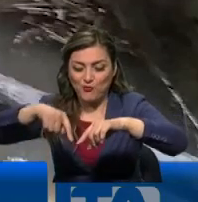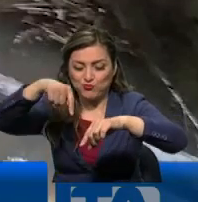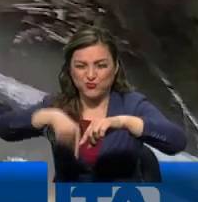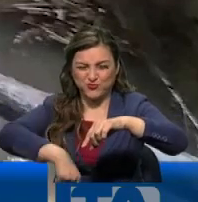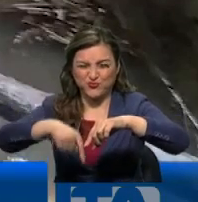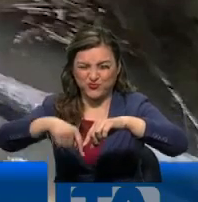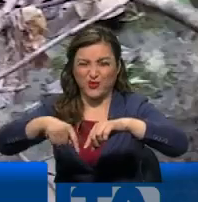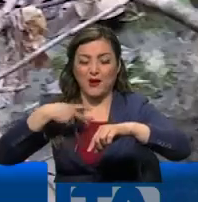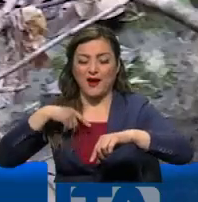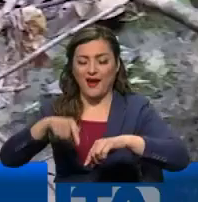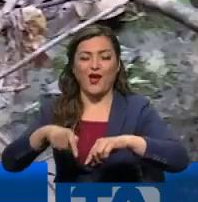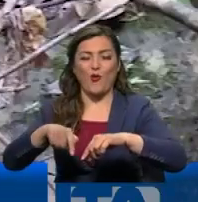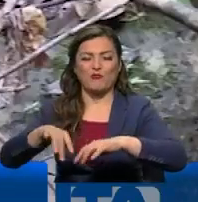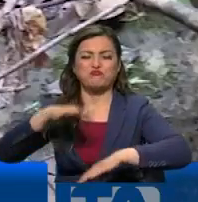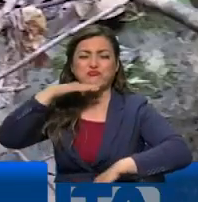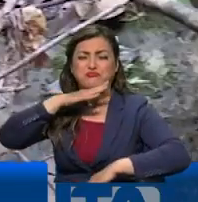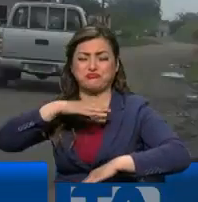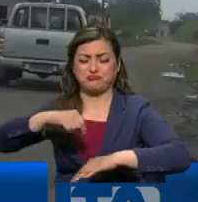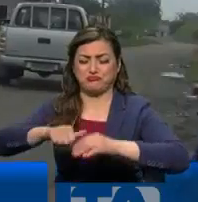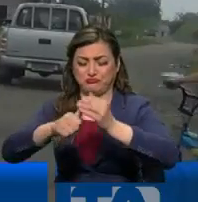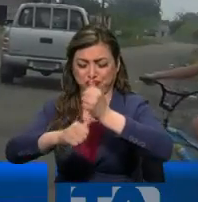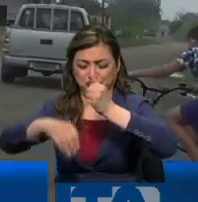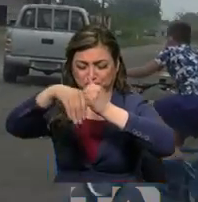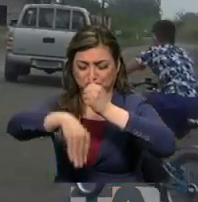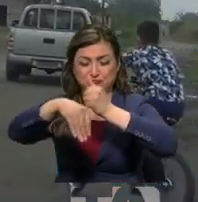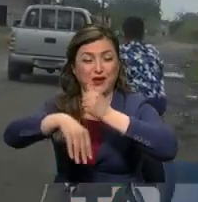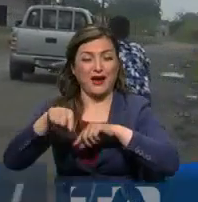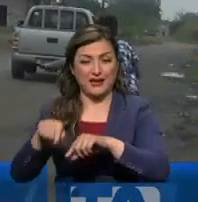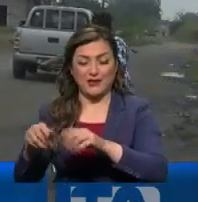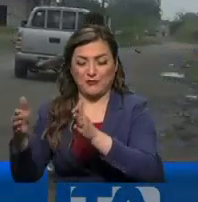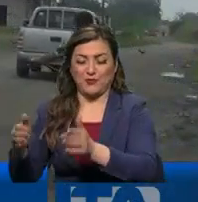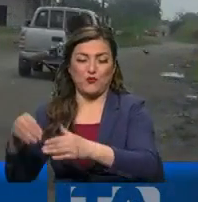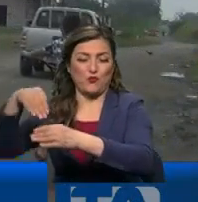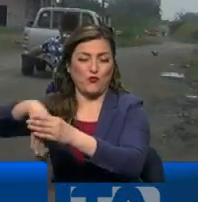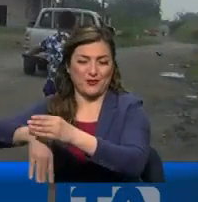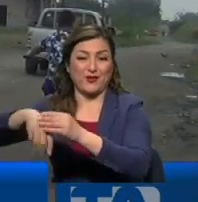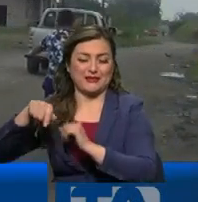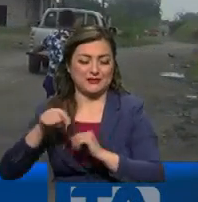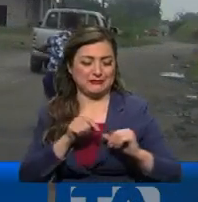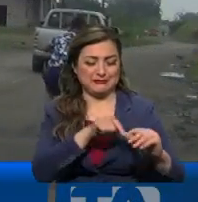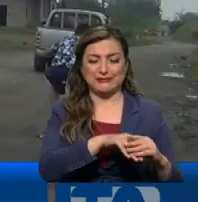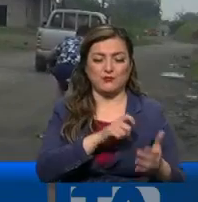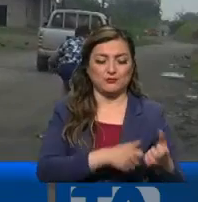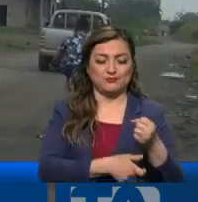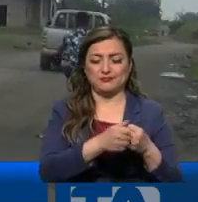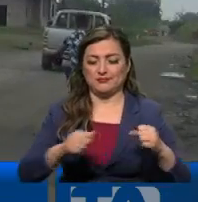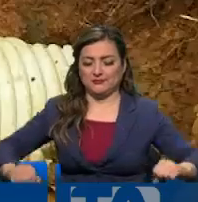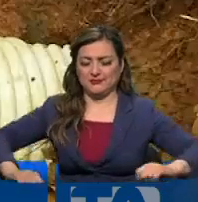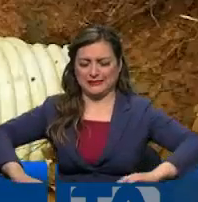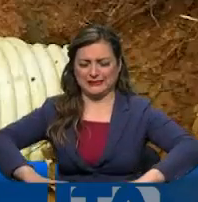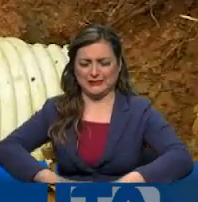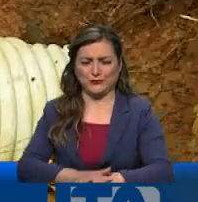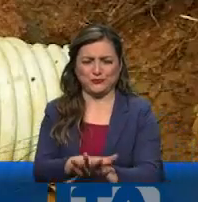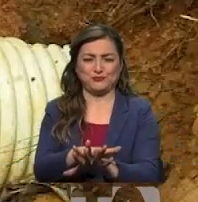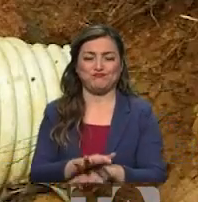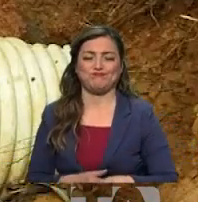y gastrointestinales están al orden del día. Se ha causado muchas enfermedades debido a que el agua de nosotros está bastante contaminada.